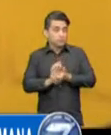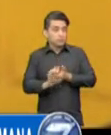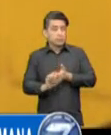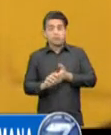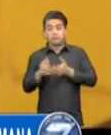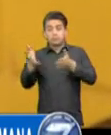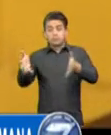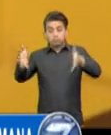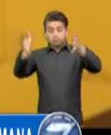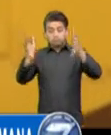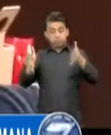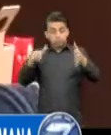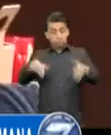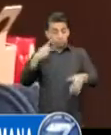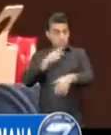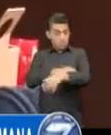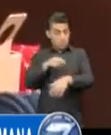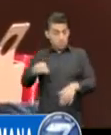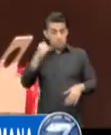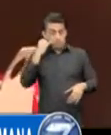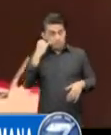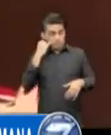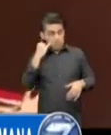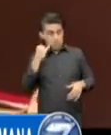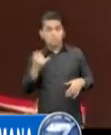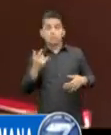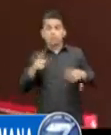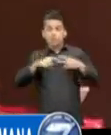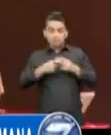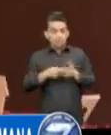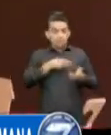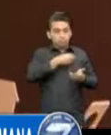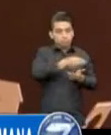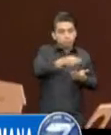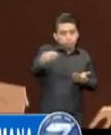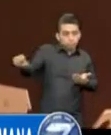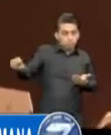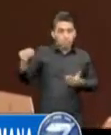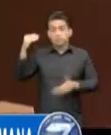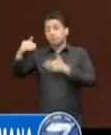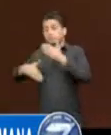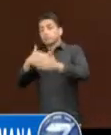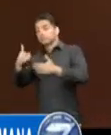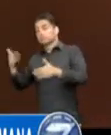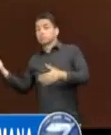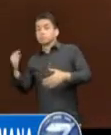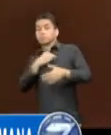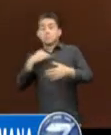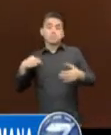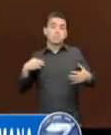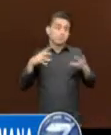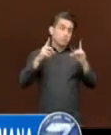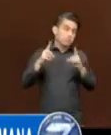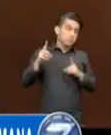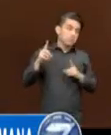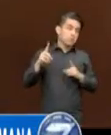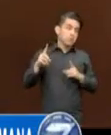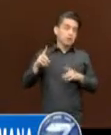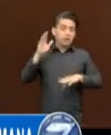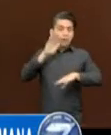al país y luego se haga la distribución ya posteriormente a través del ministerio de educación sea la